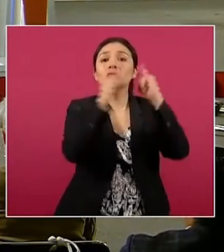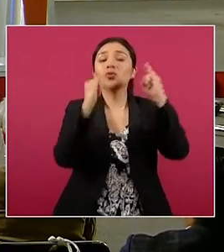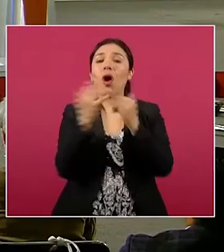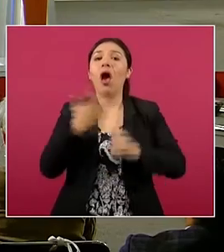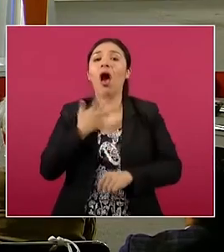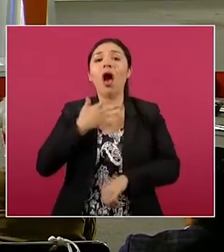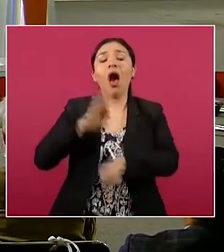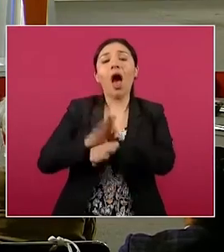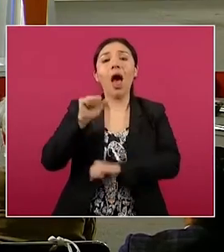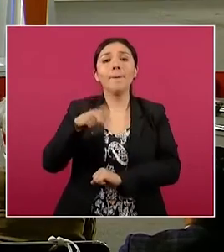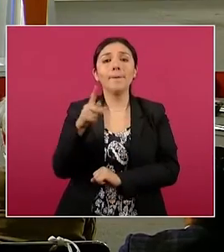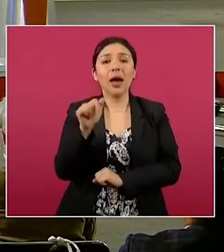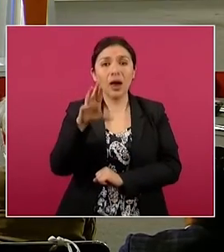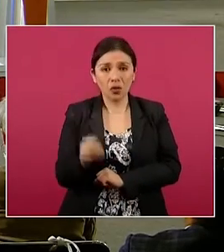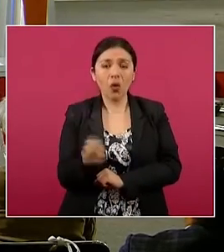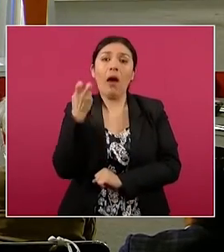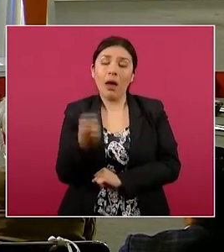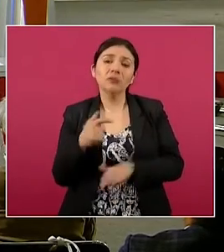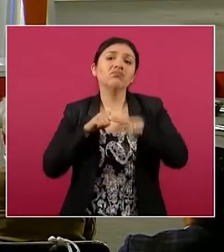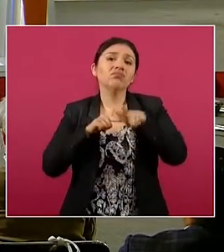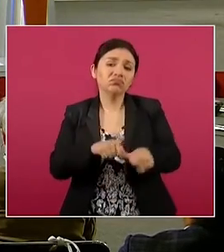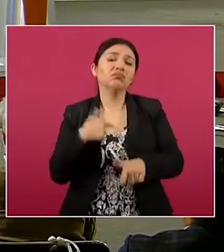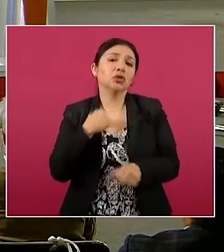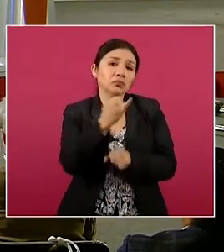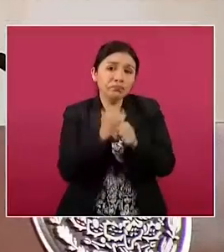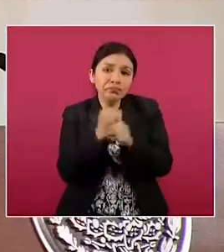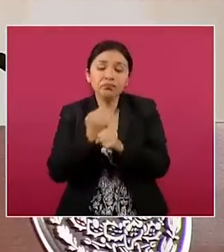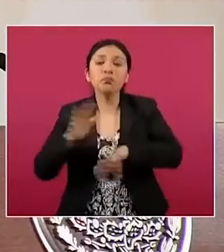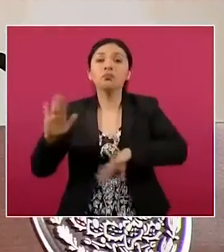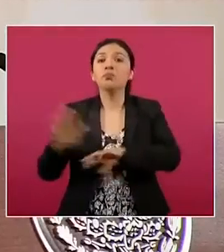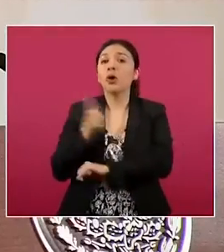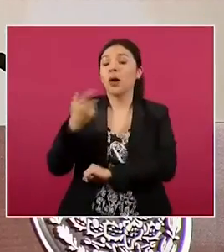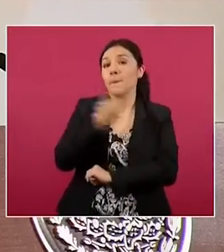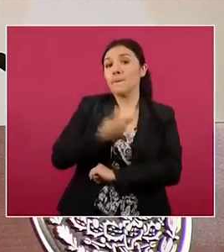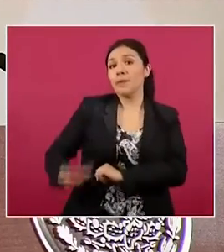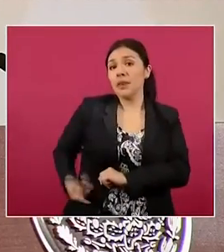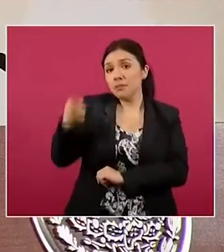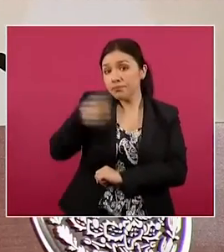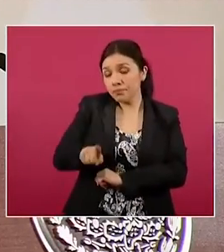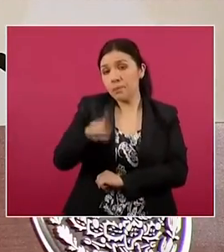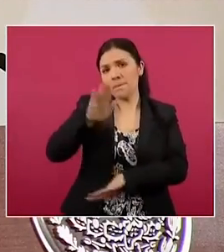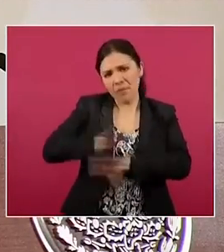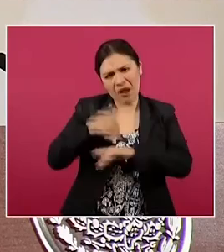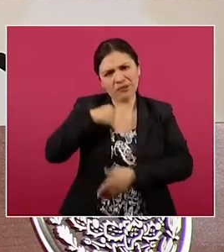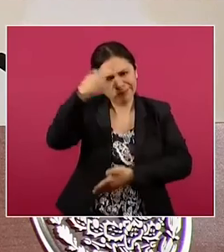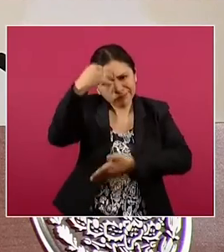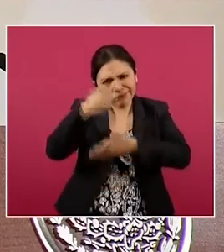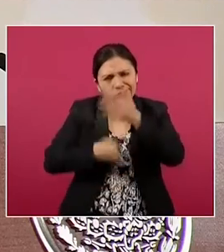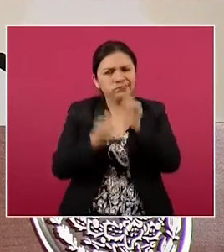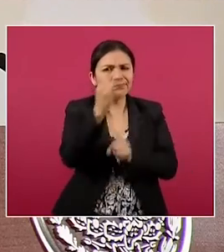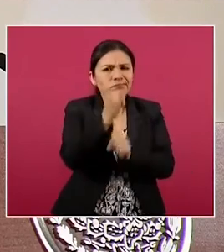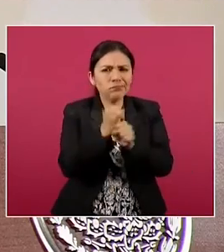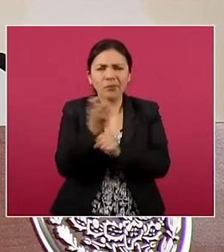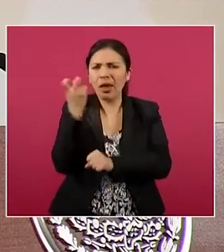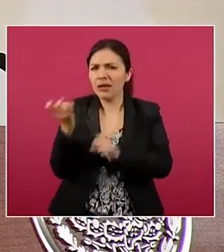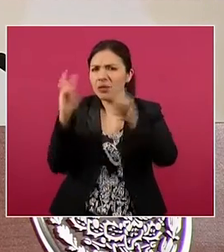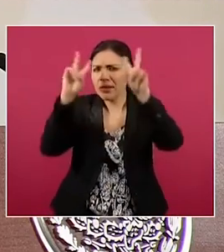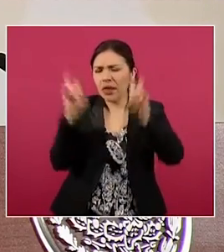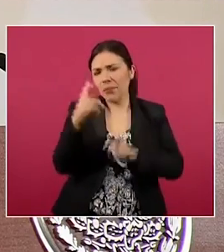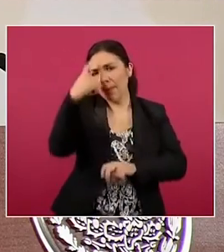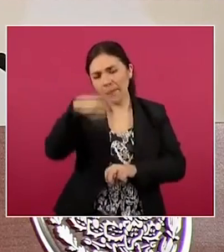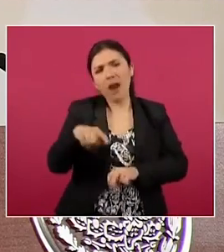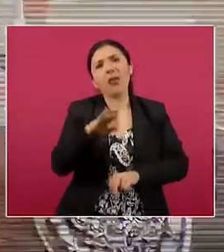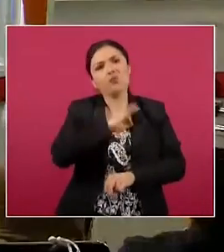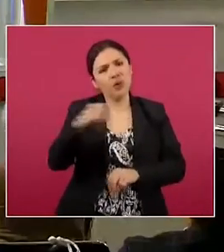Y vamos a continuar, por instrucciones del señor presidente, indagando más a fondo en este tema para